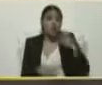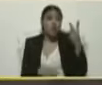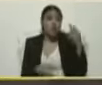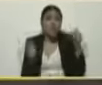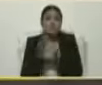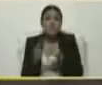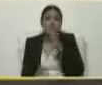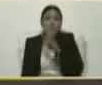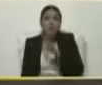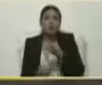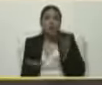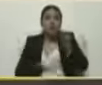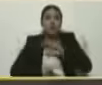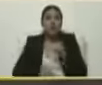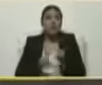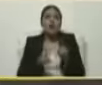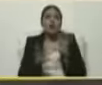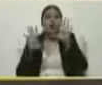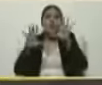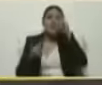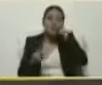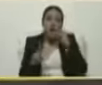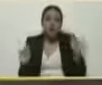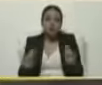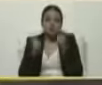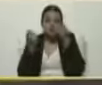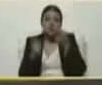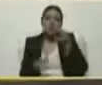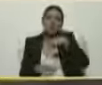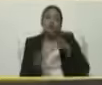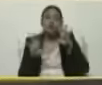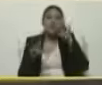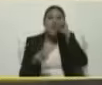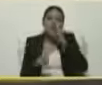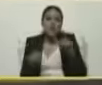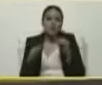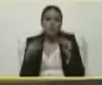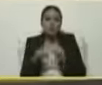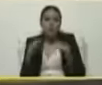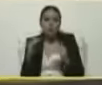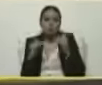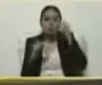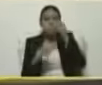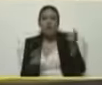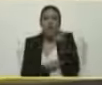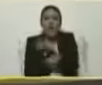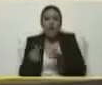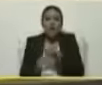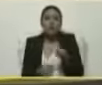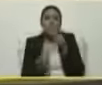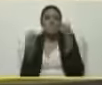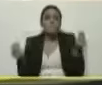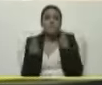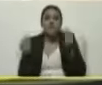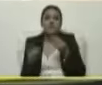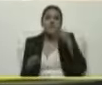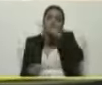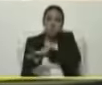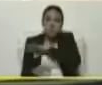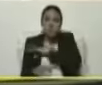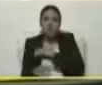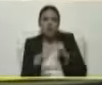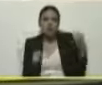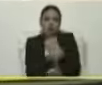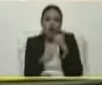10 años de paz consolidada, que son los 10 años de más crecimiento económico, de más bienestar sociolaboral,